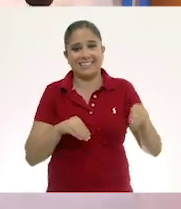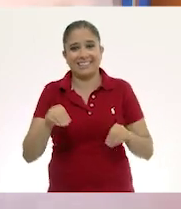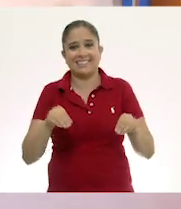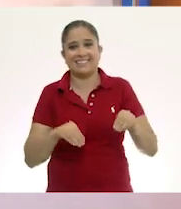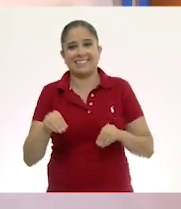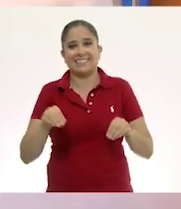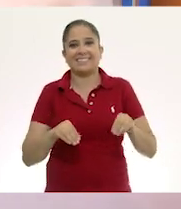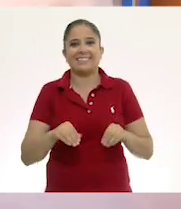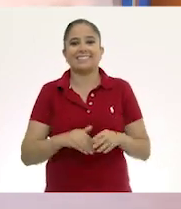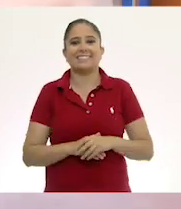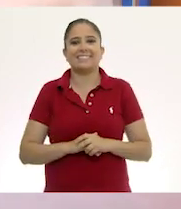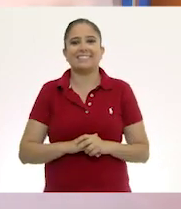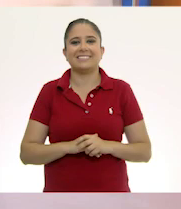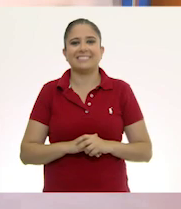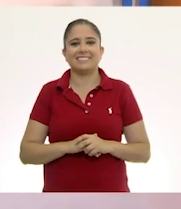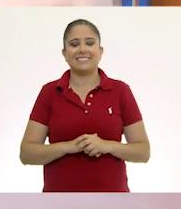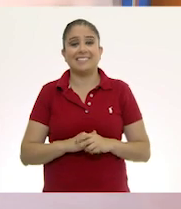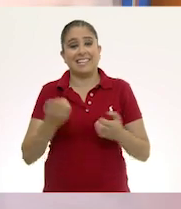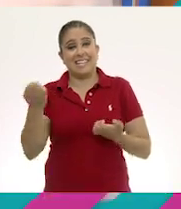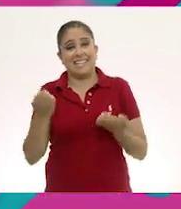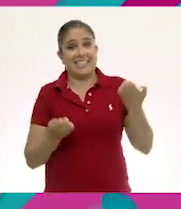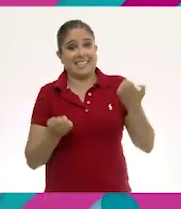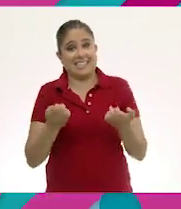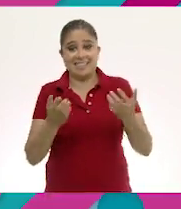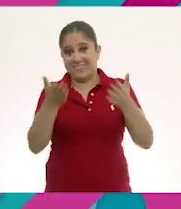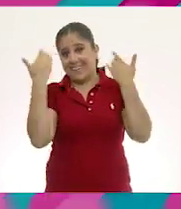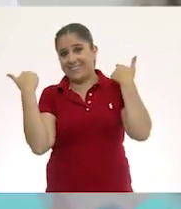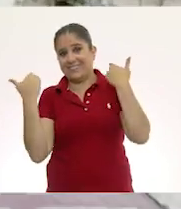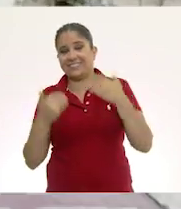movernos. Sí, vamos a hacer ejercicio.